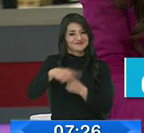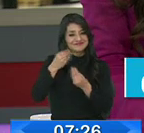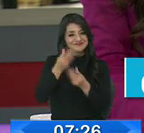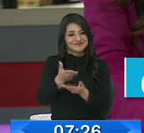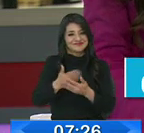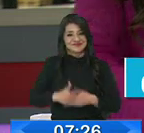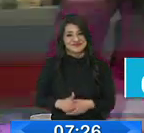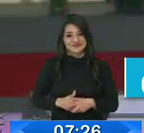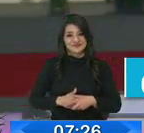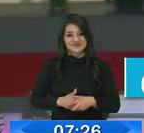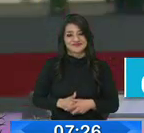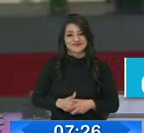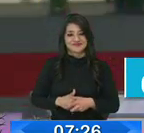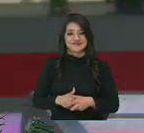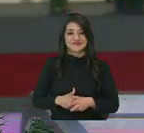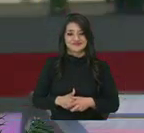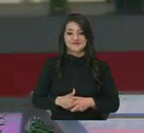señal.